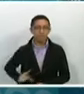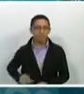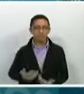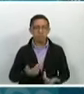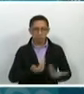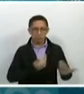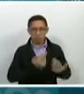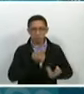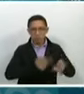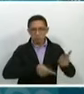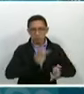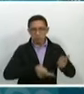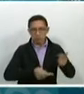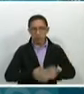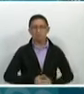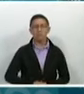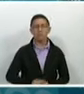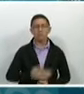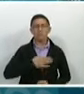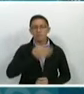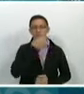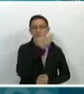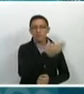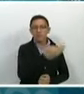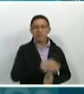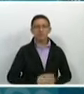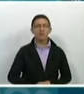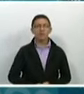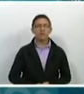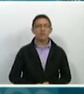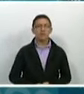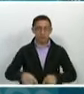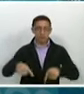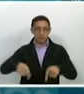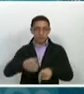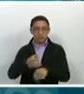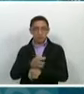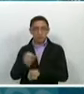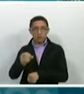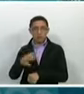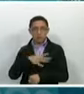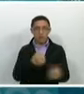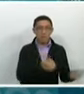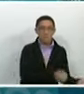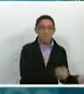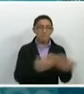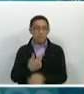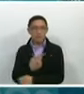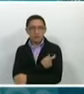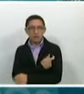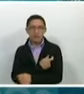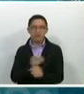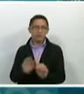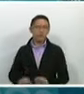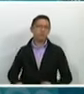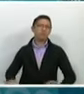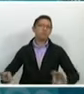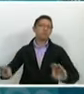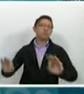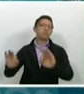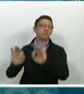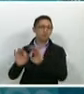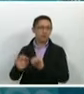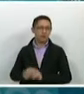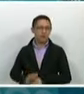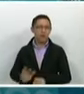comentaba la importancia que tenía para Quintana Roo recibir vacunas por la cantidad tan